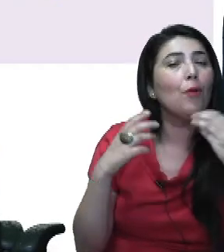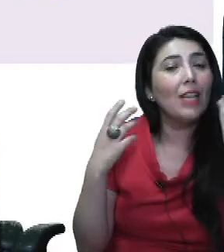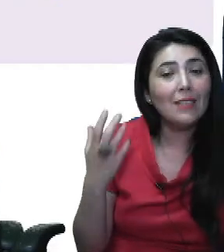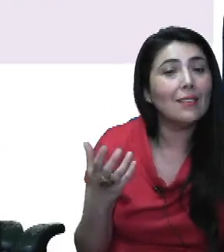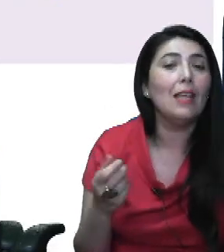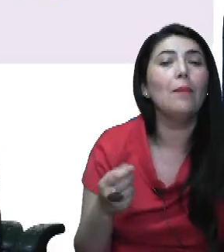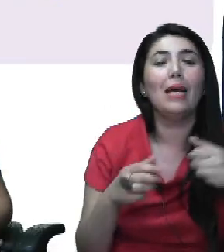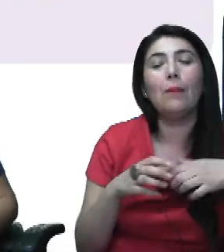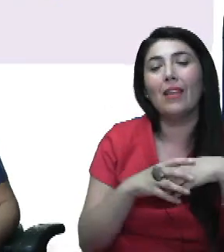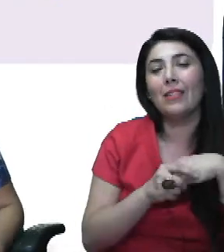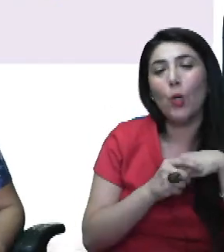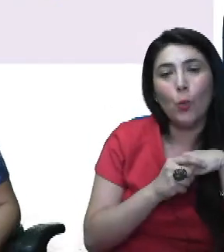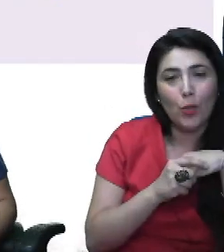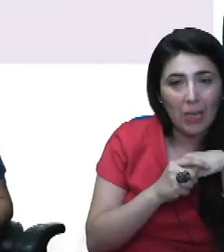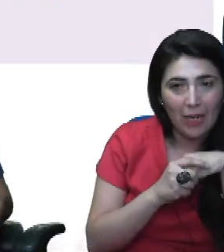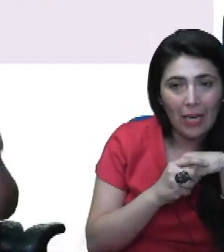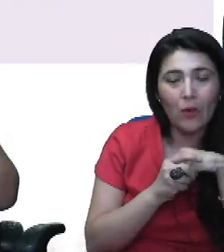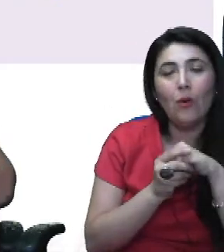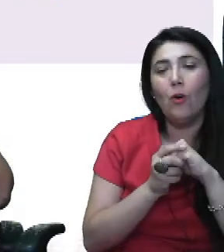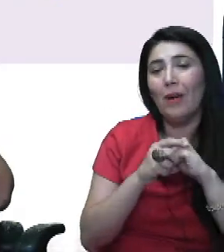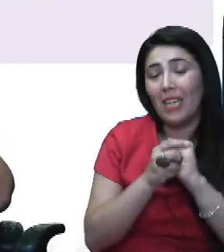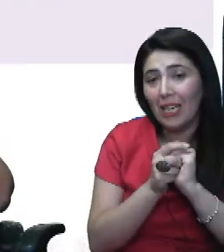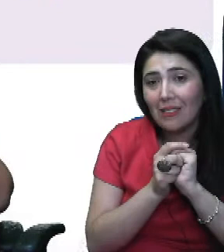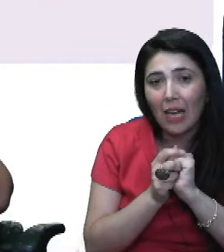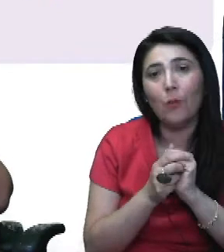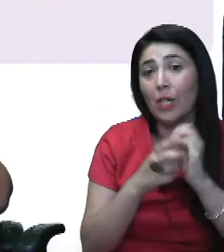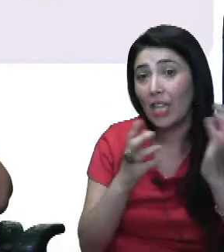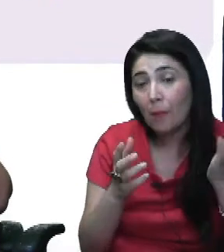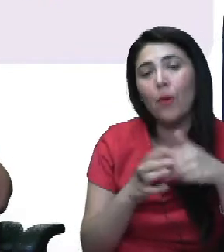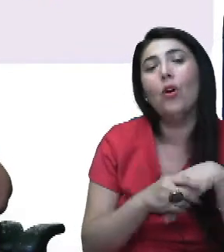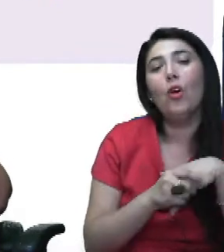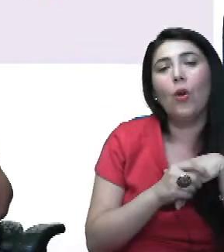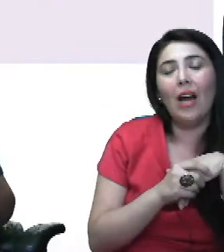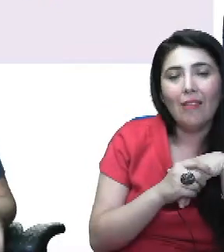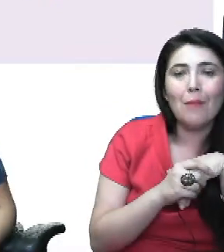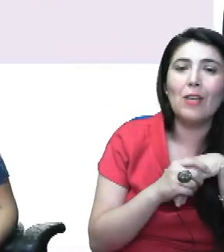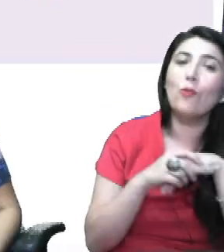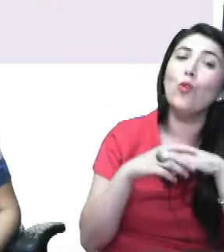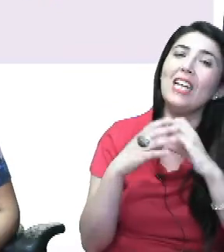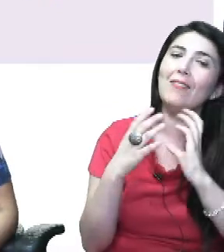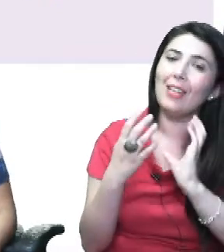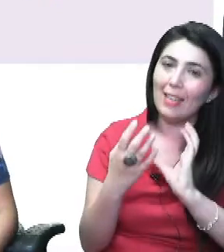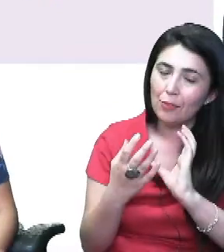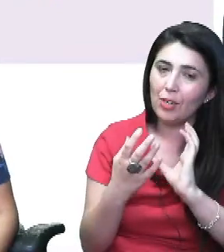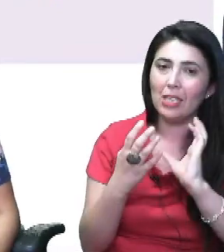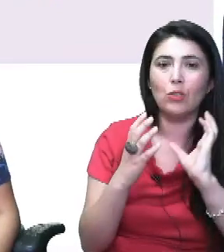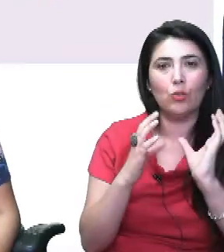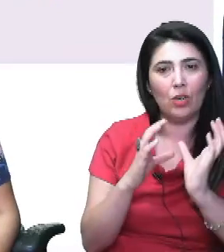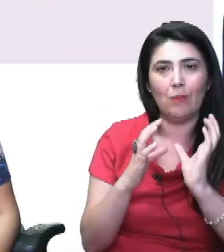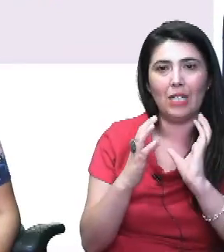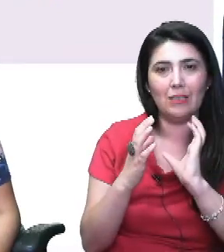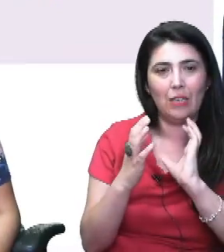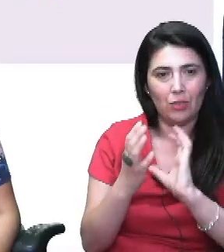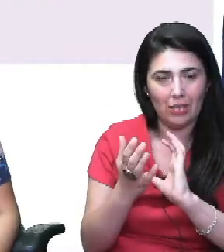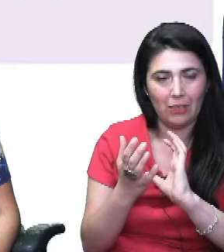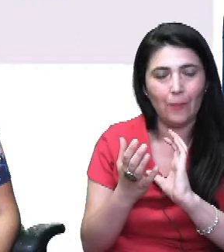La pobreza extrema, el pertenecer a un grupo discriminado o marginalizado, por ejemplo, nos habla de mayor vulnerabilidad frente a situaciones